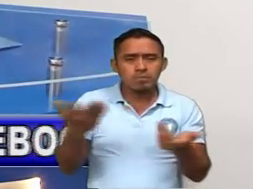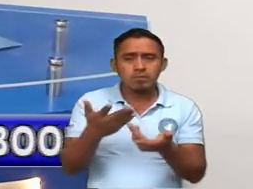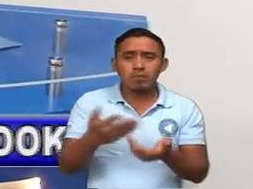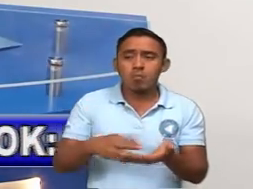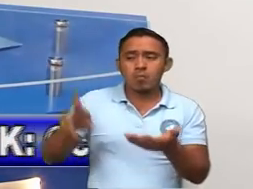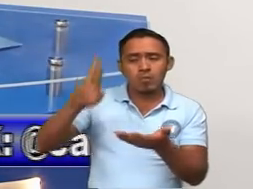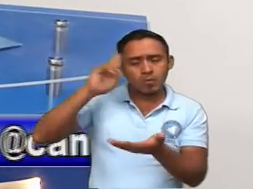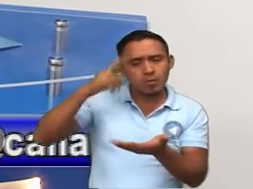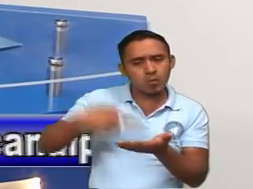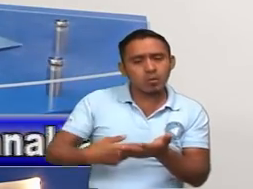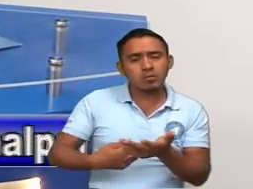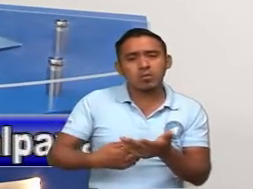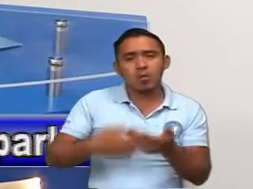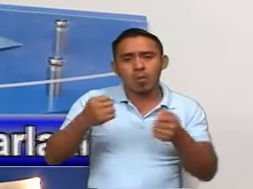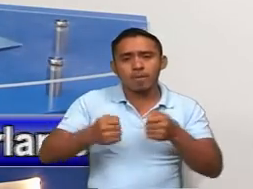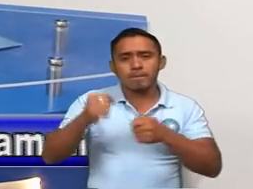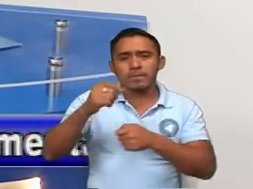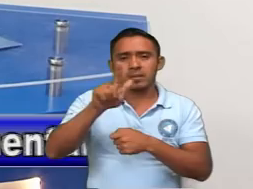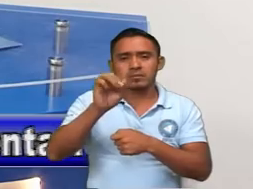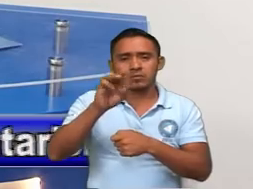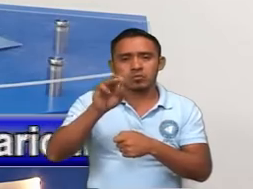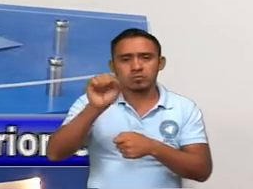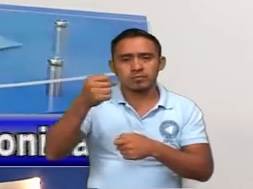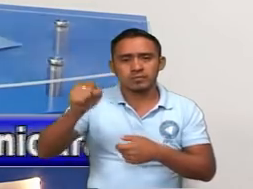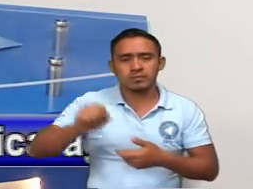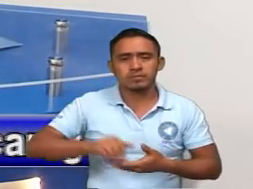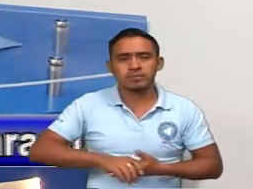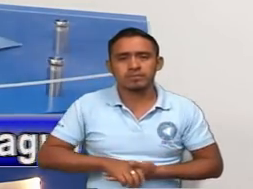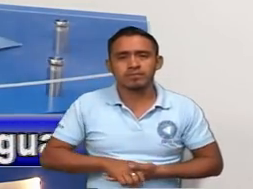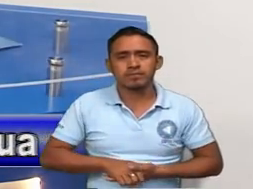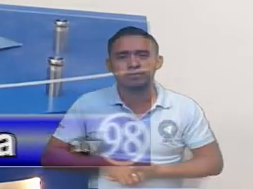que nos dejó el comandante Tomás Borges Martínez.